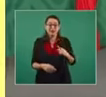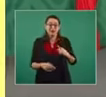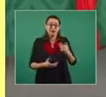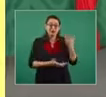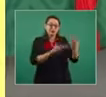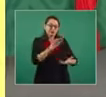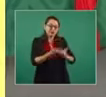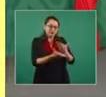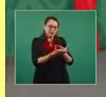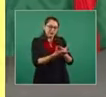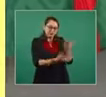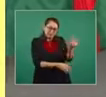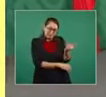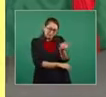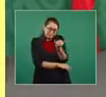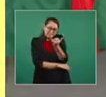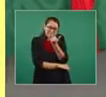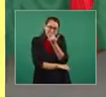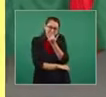por